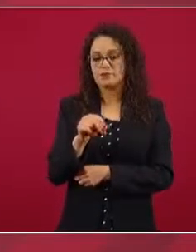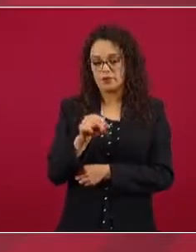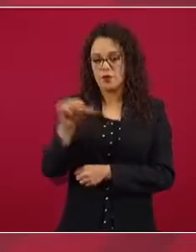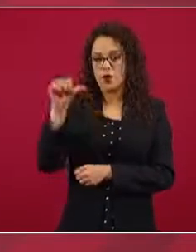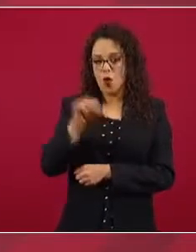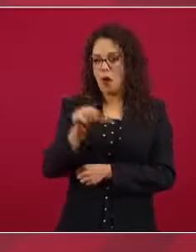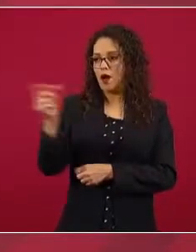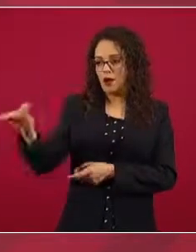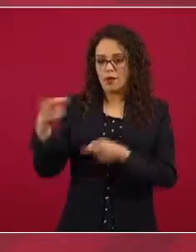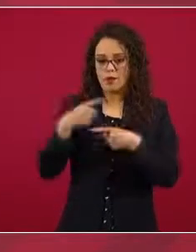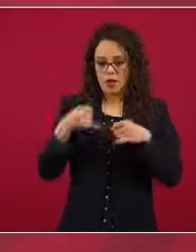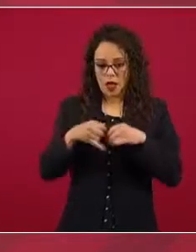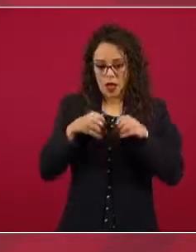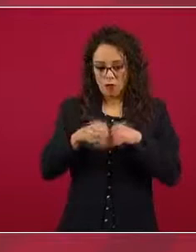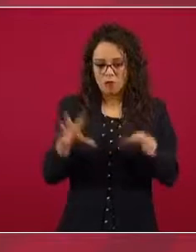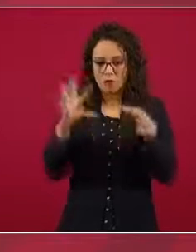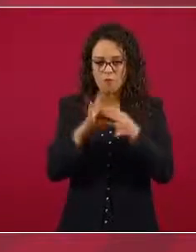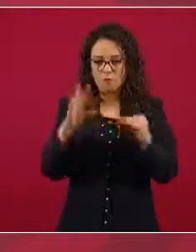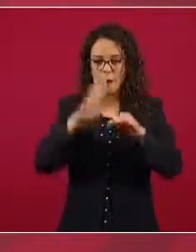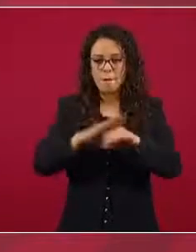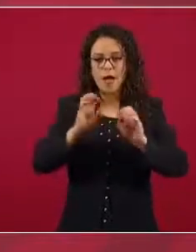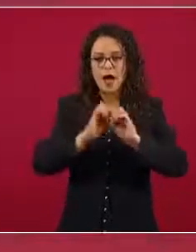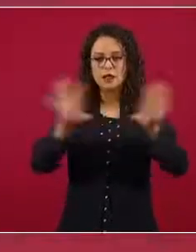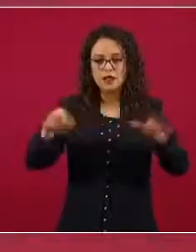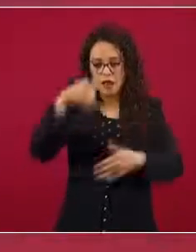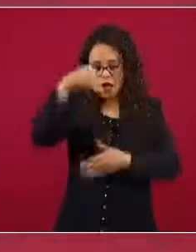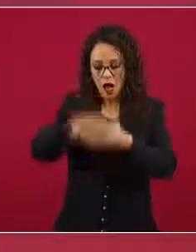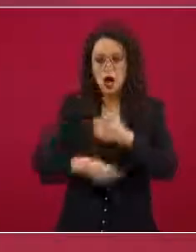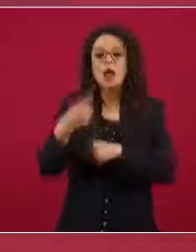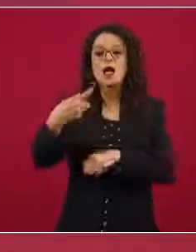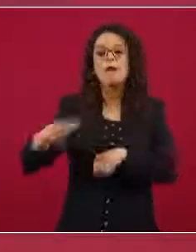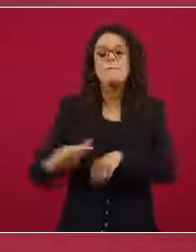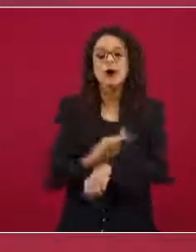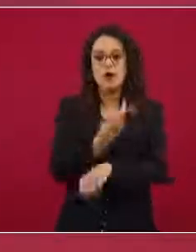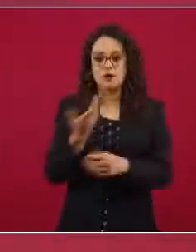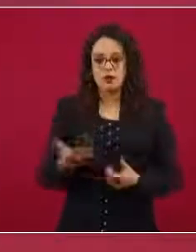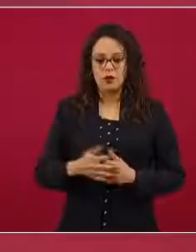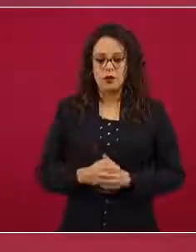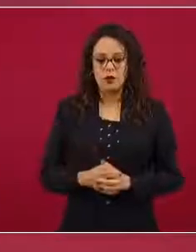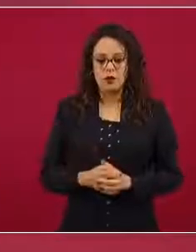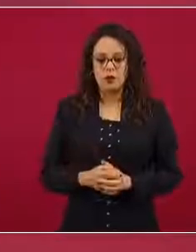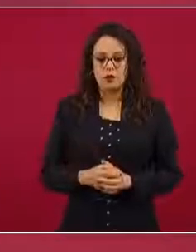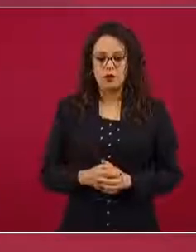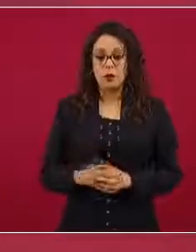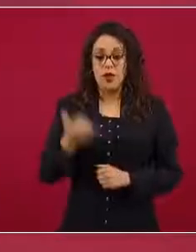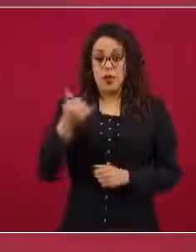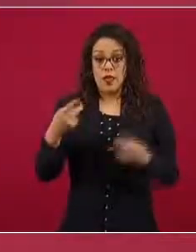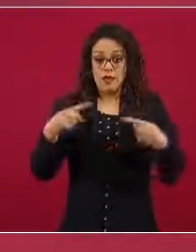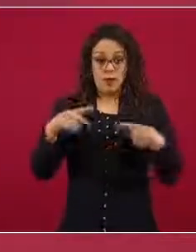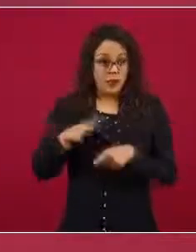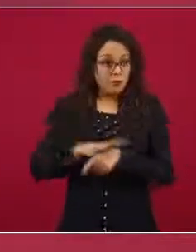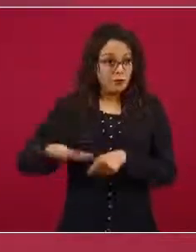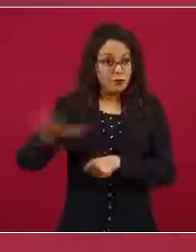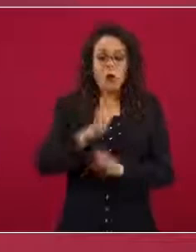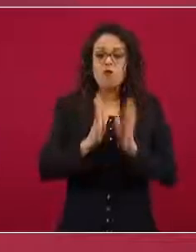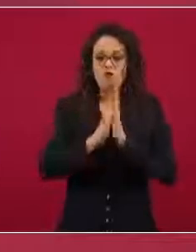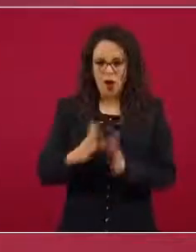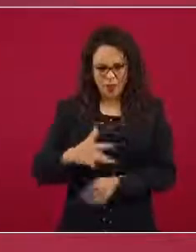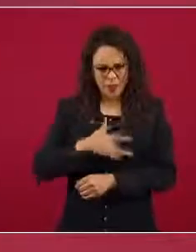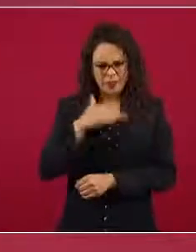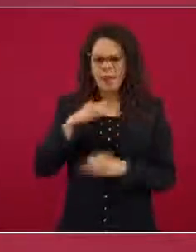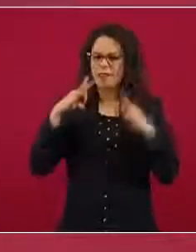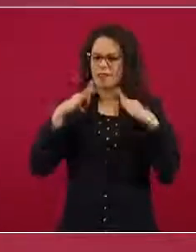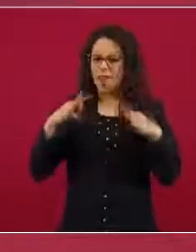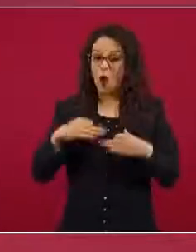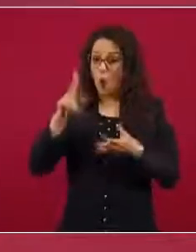se trató y que tenga también la seguridad la gente que no va a volver a pasar y que la